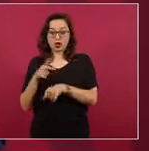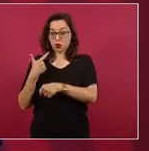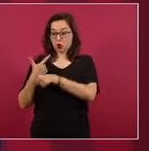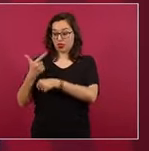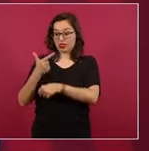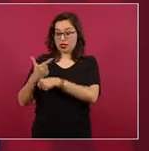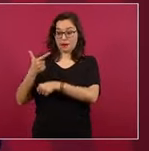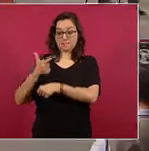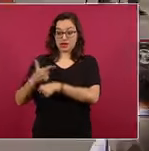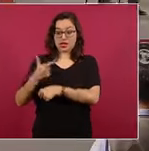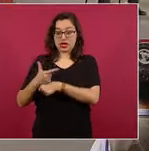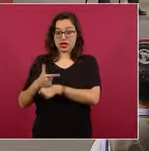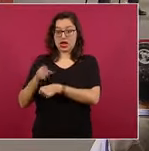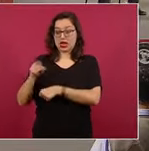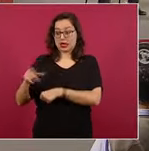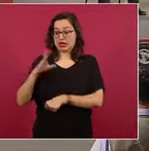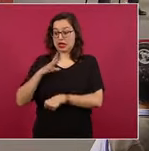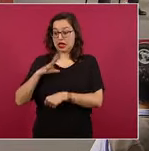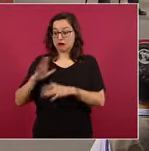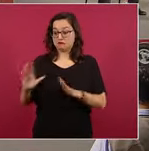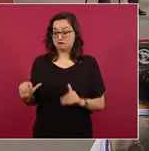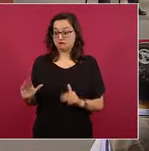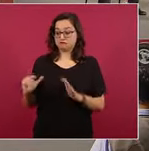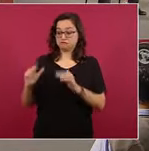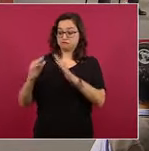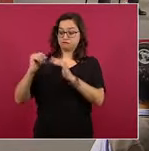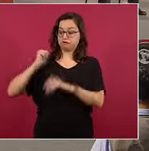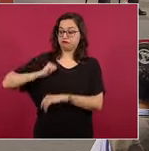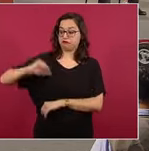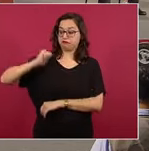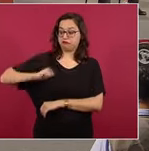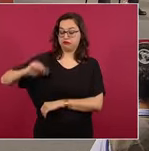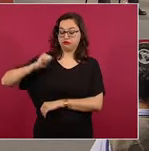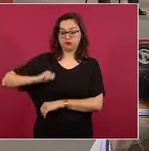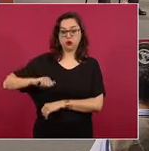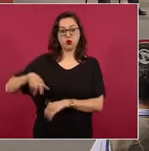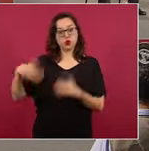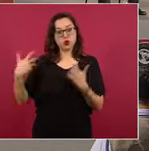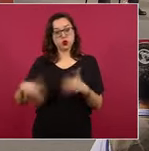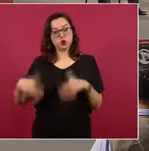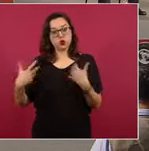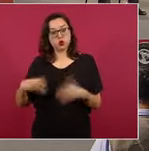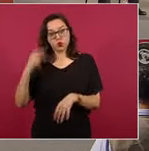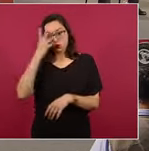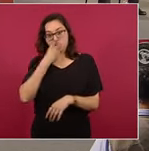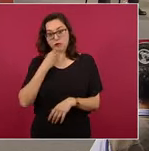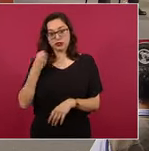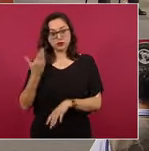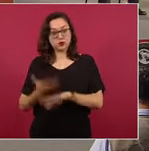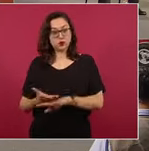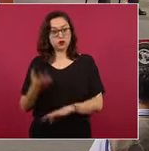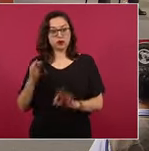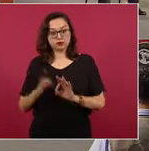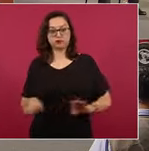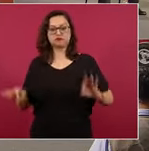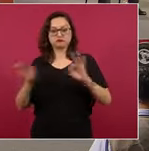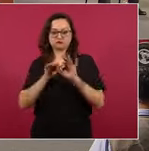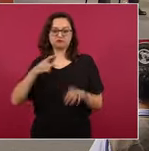arqueológico que se llama El Mirador, que es también mucho, muy importante.